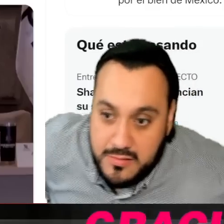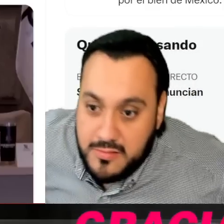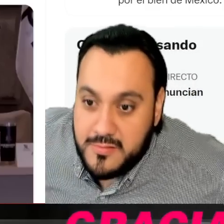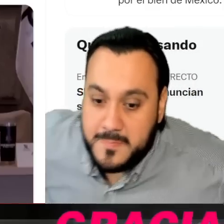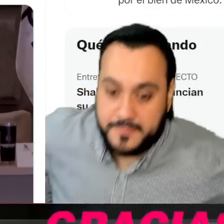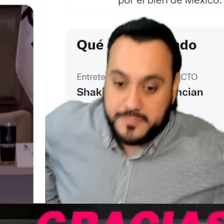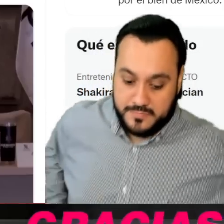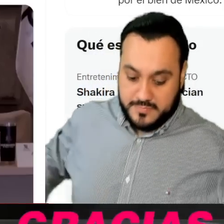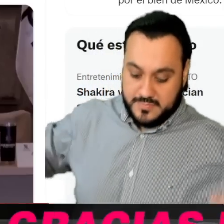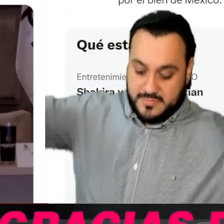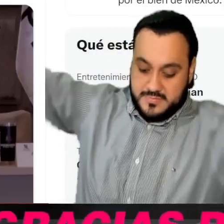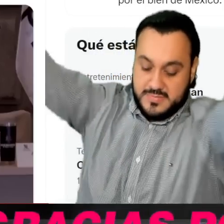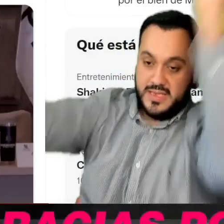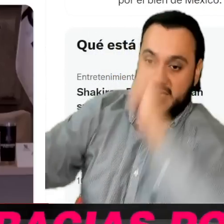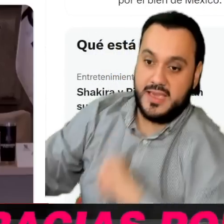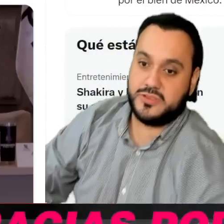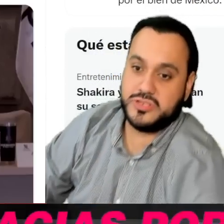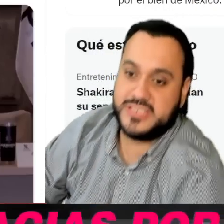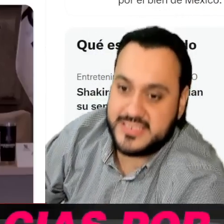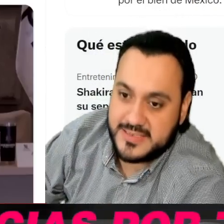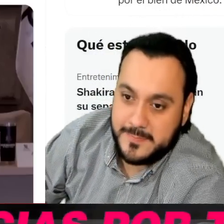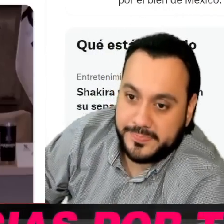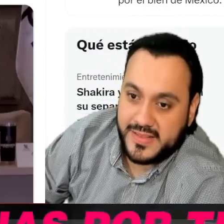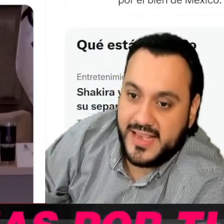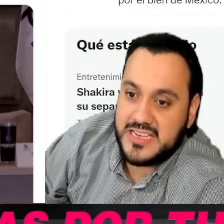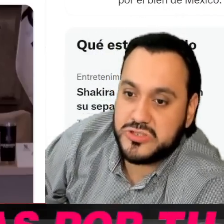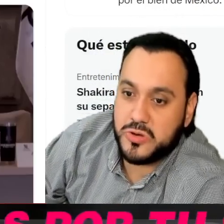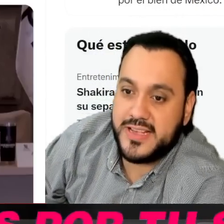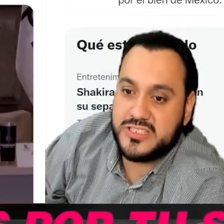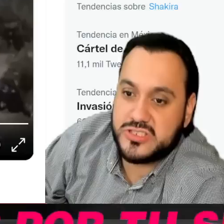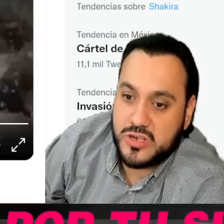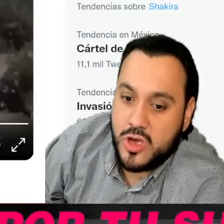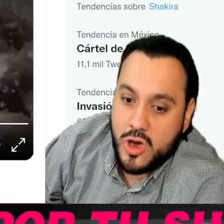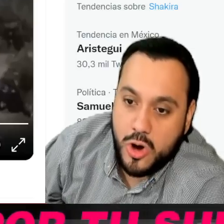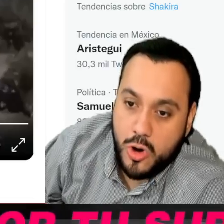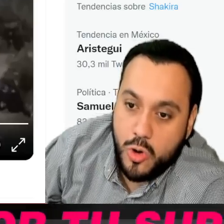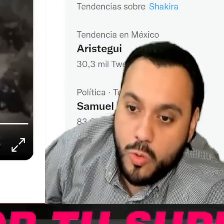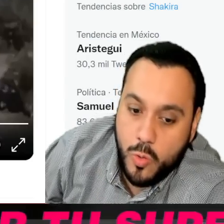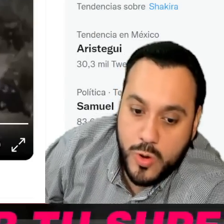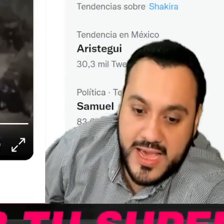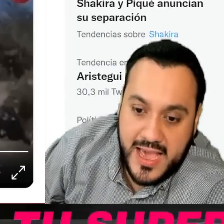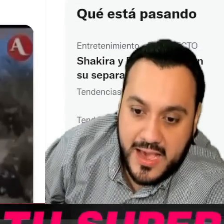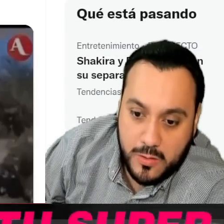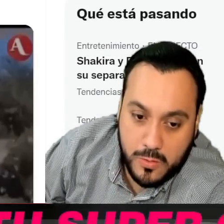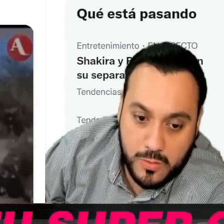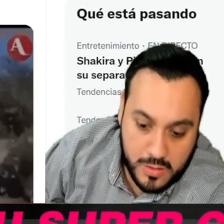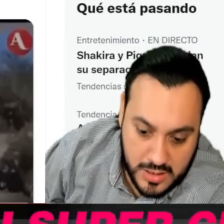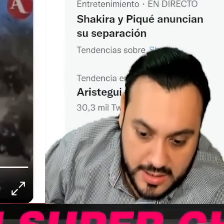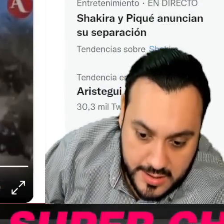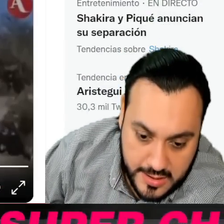no entonces esto es una